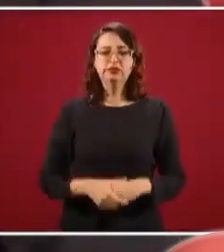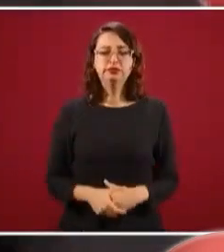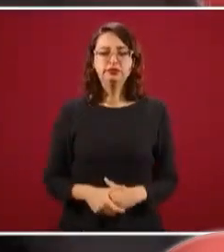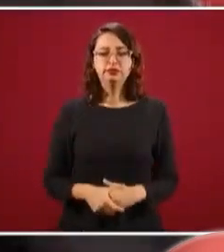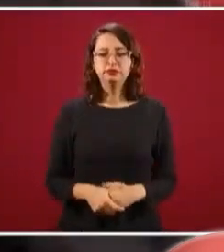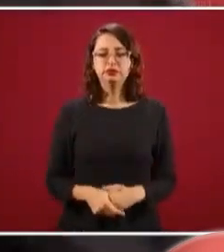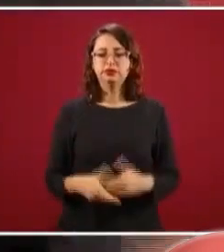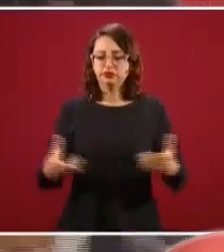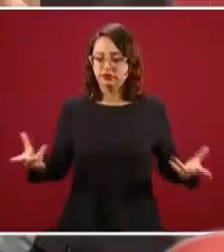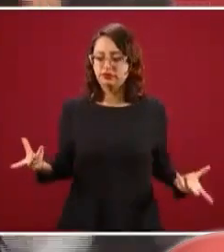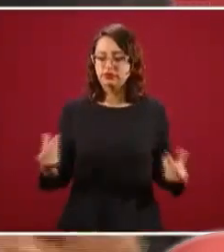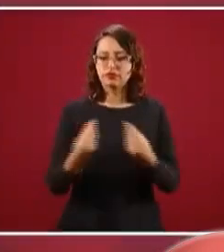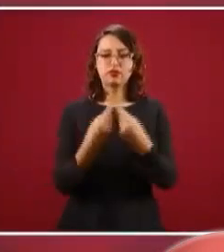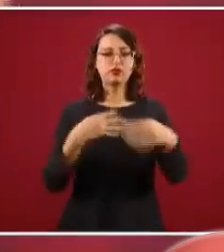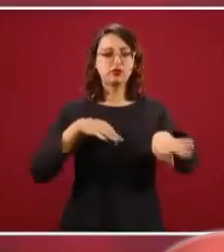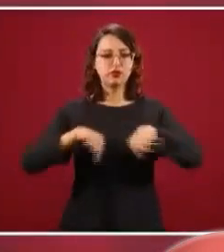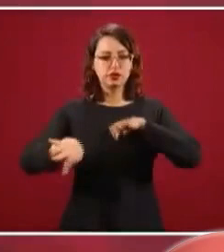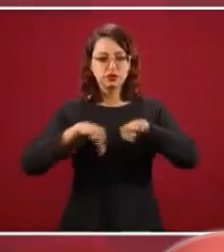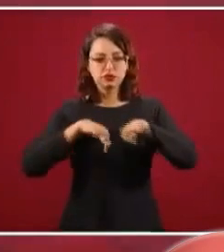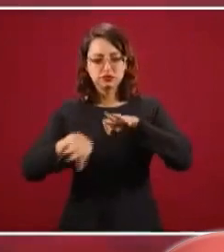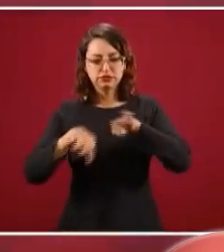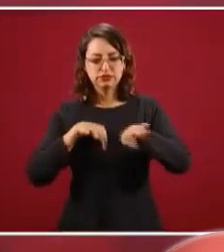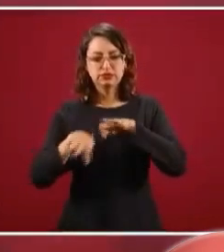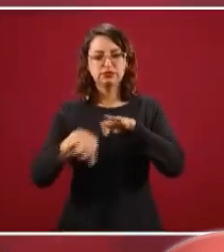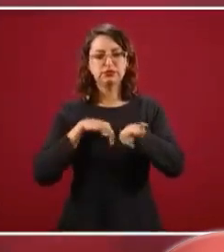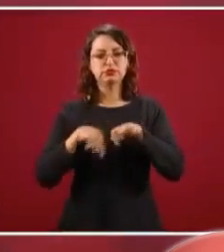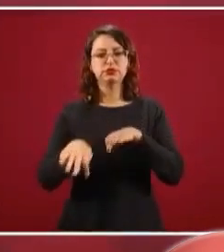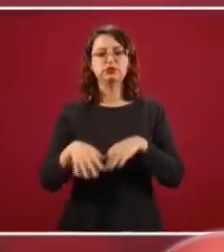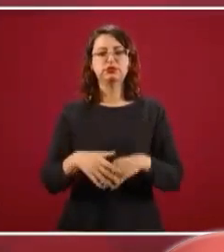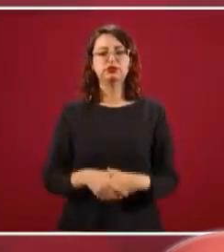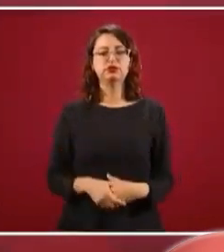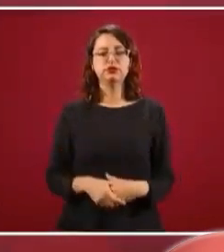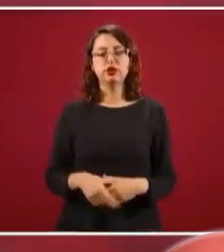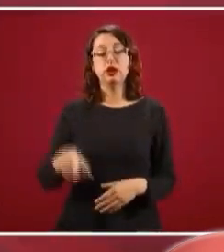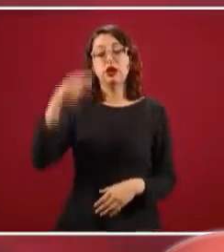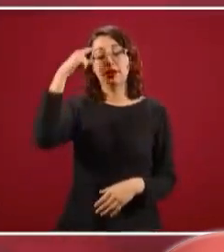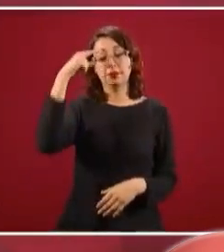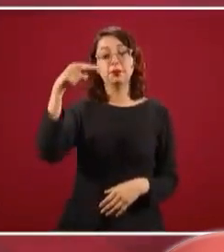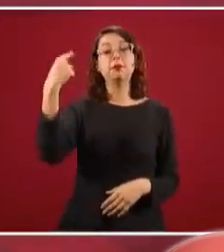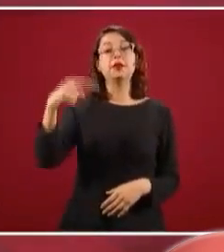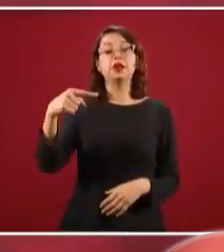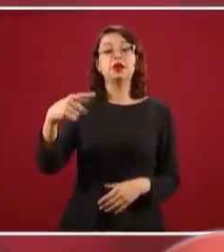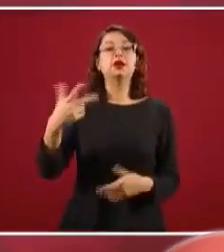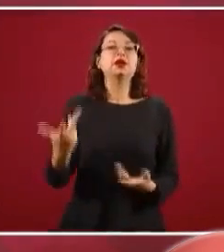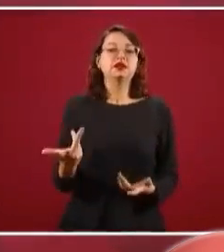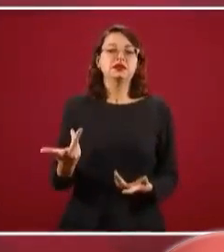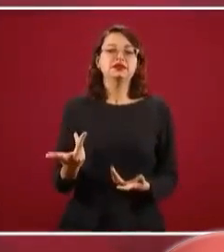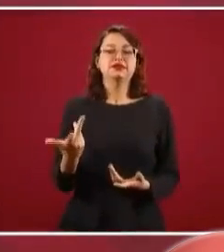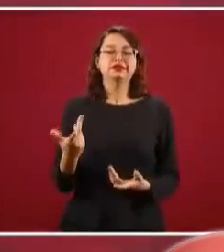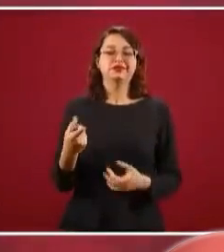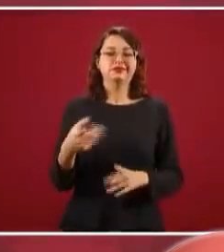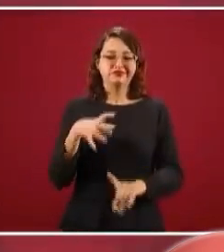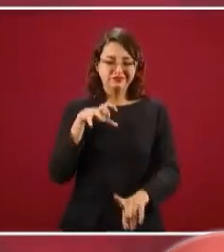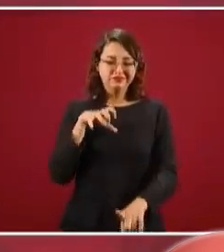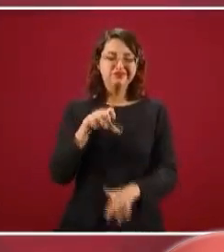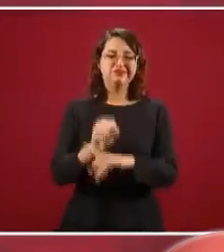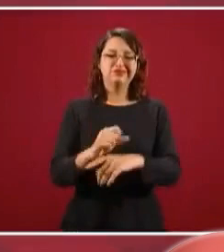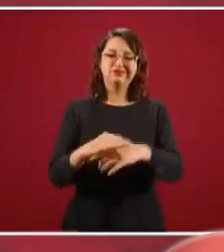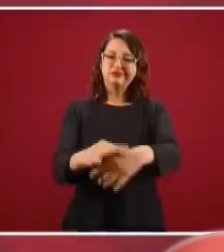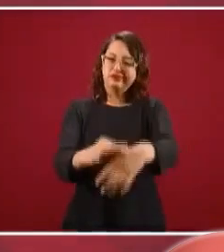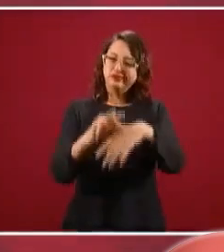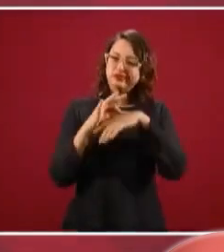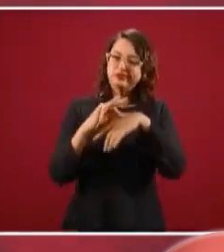que trabajemos juntos para hacer realidad este